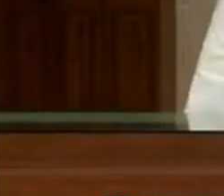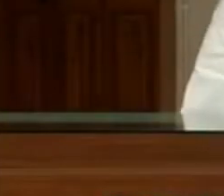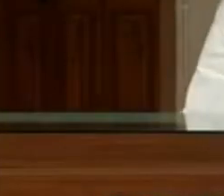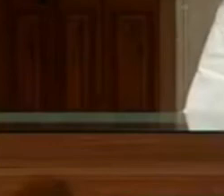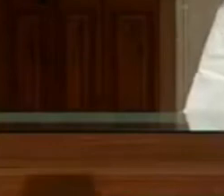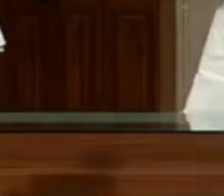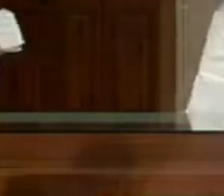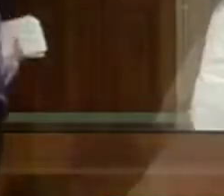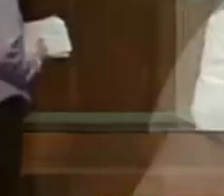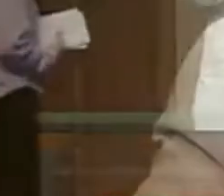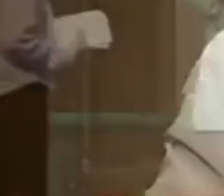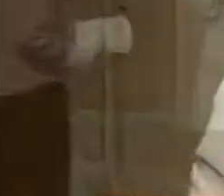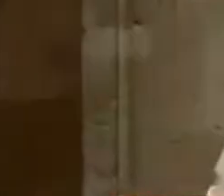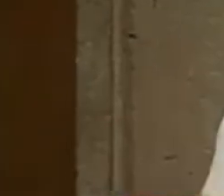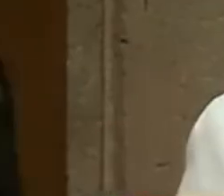28